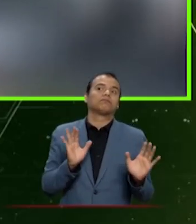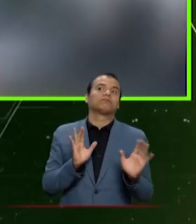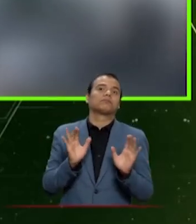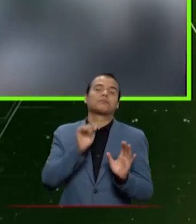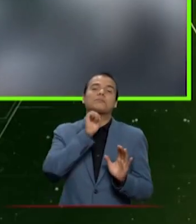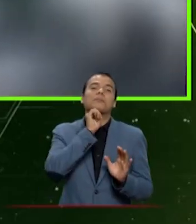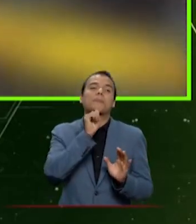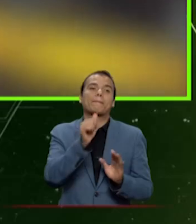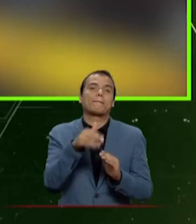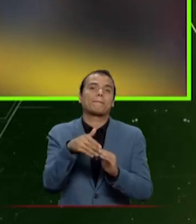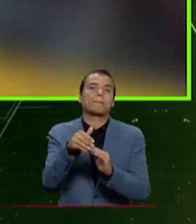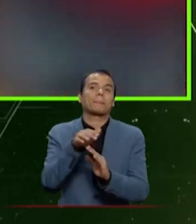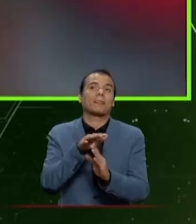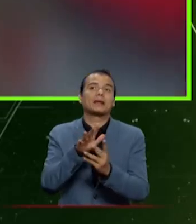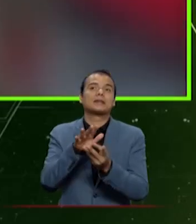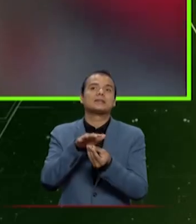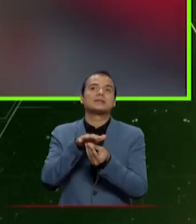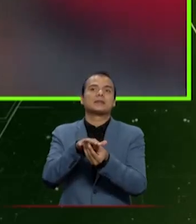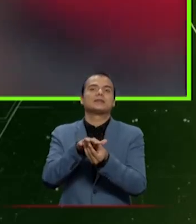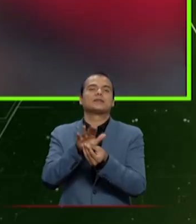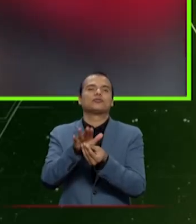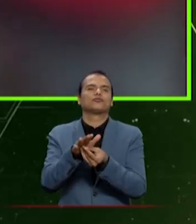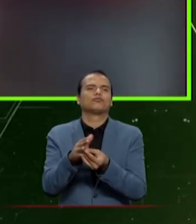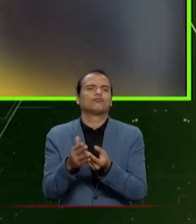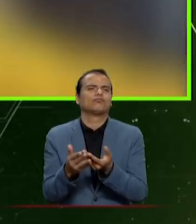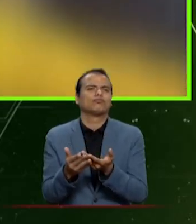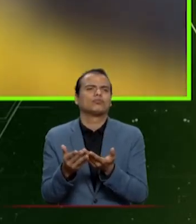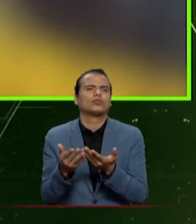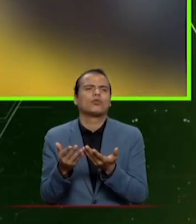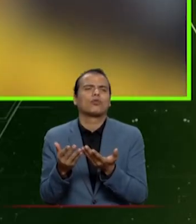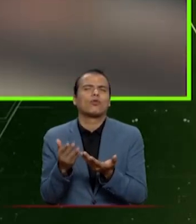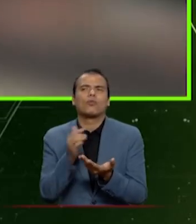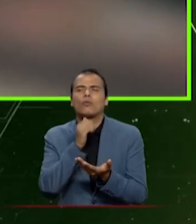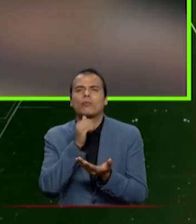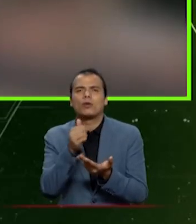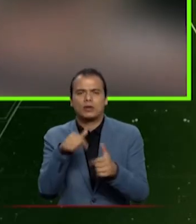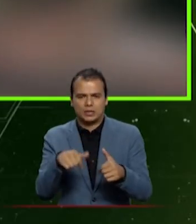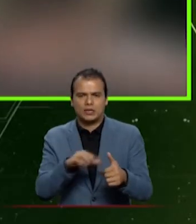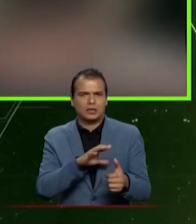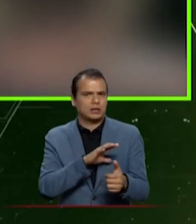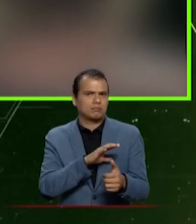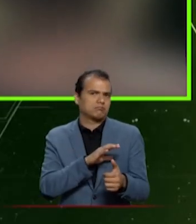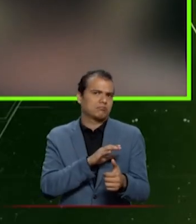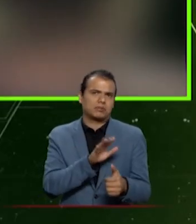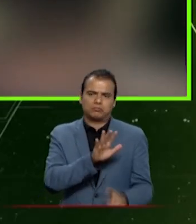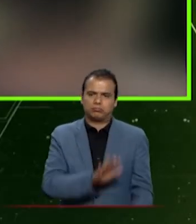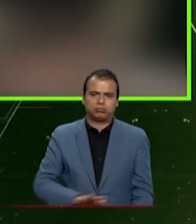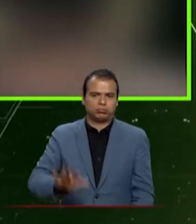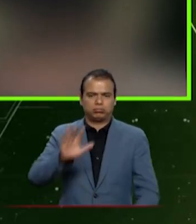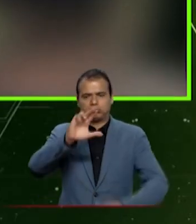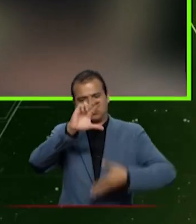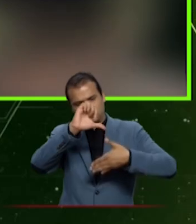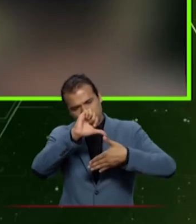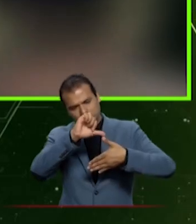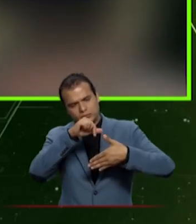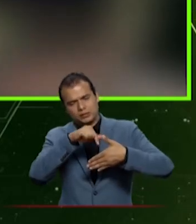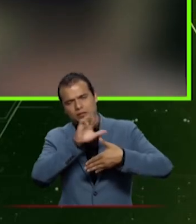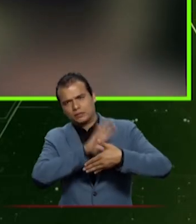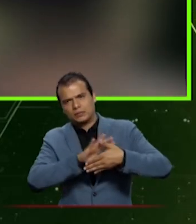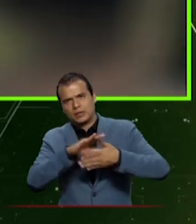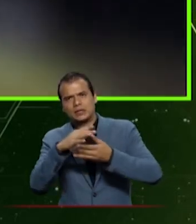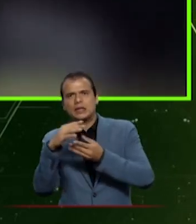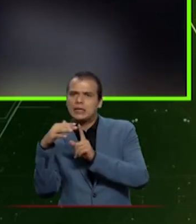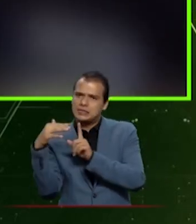final parece que tienen incidencia Por qué no nos explica esa parte claro eh Los Huracanes son fenómenos muy grandes